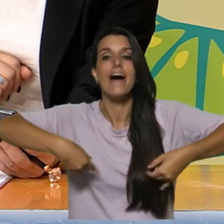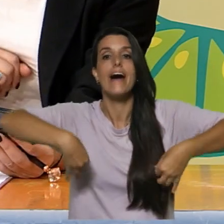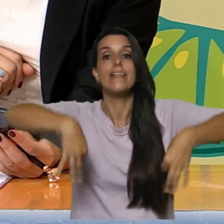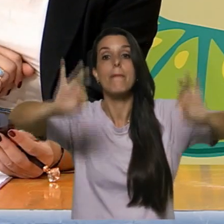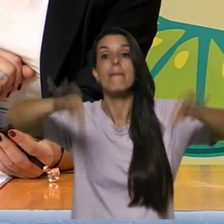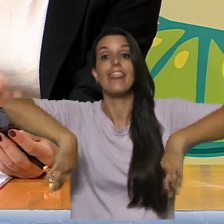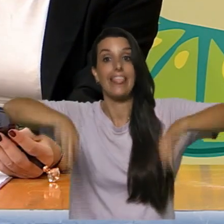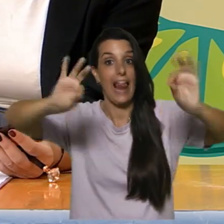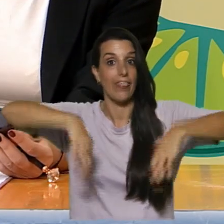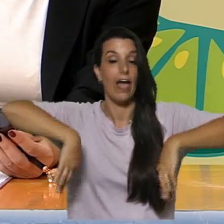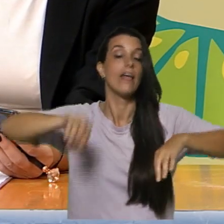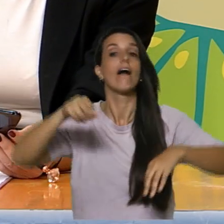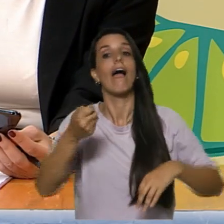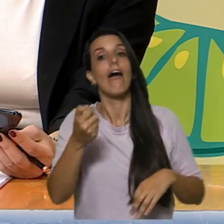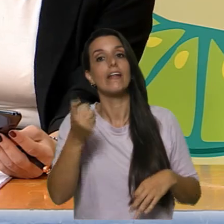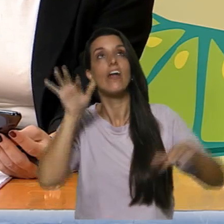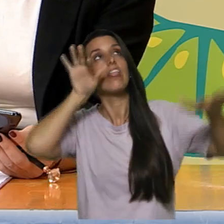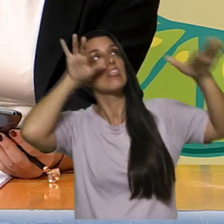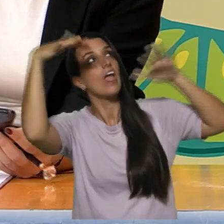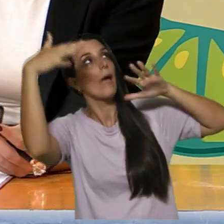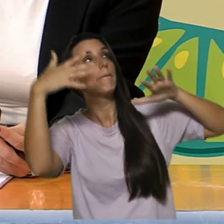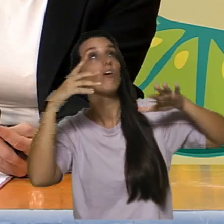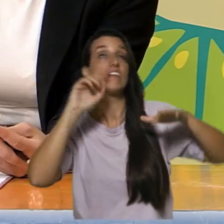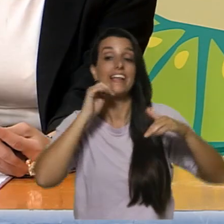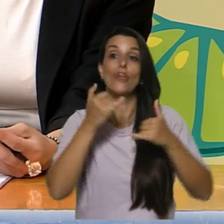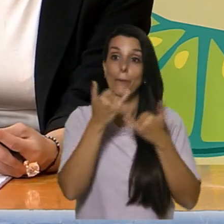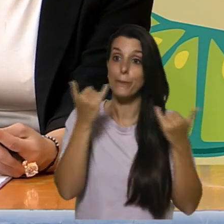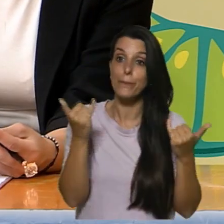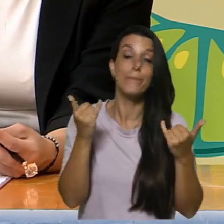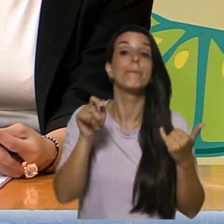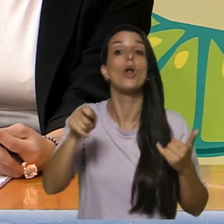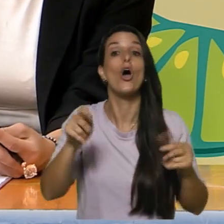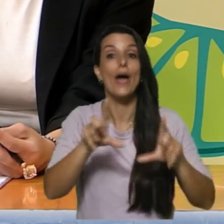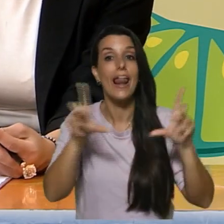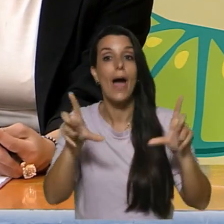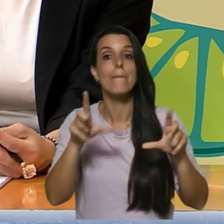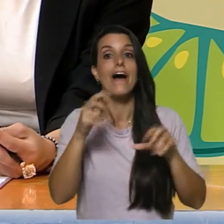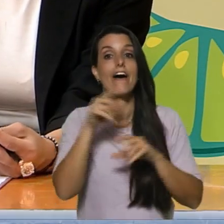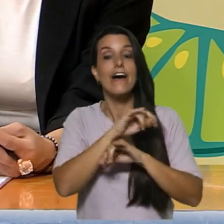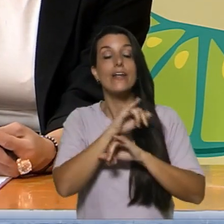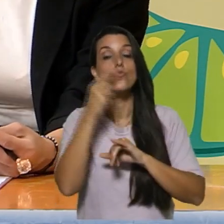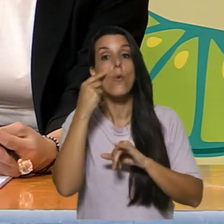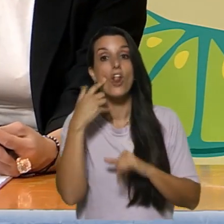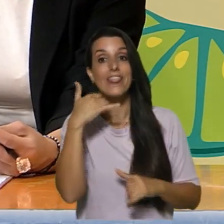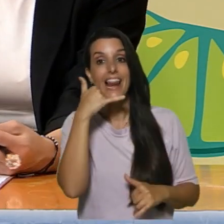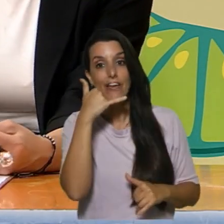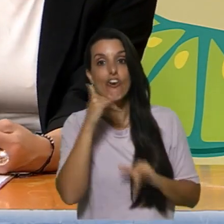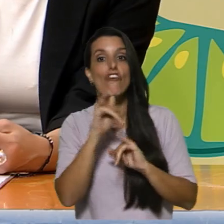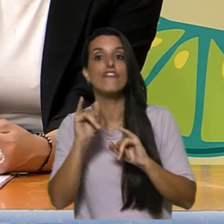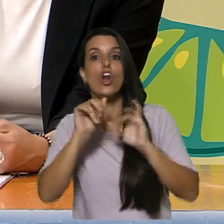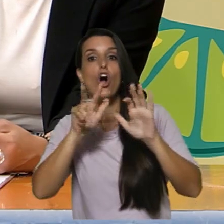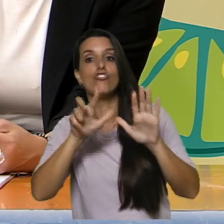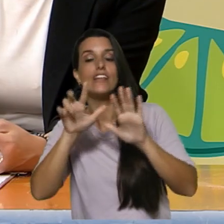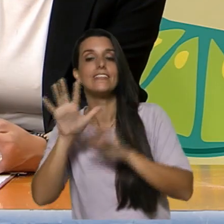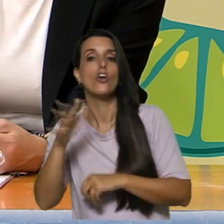ventiladas. Aquí en Rivera, tiempo inestable, muy lindo el programa. Nos dice quien termina en 875. ¿Ventiladas